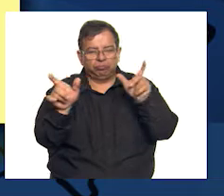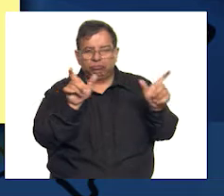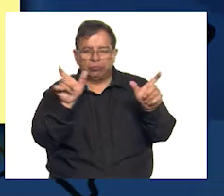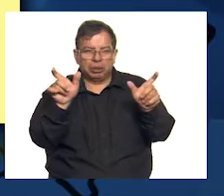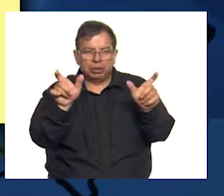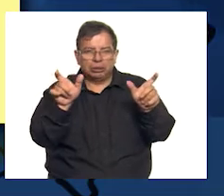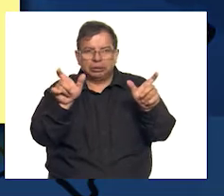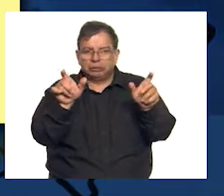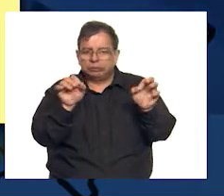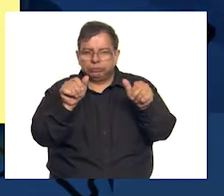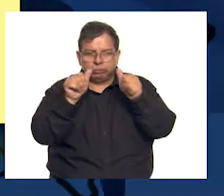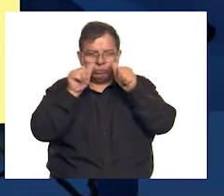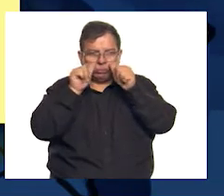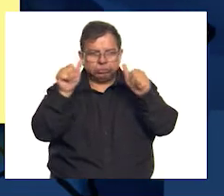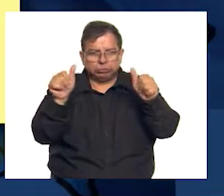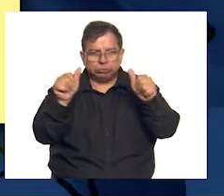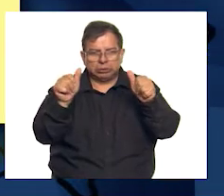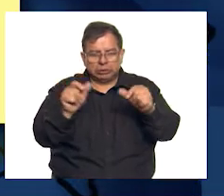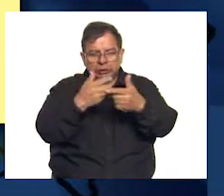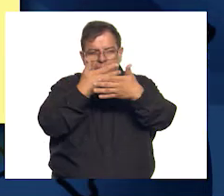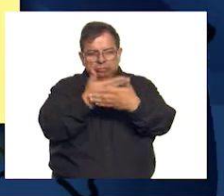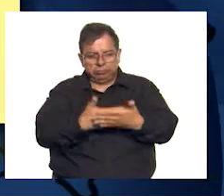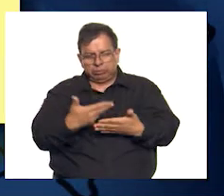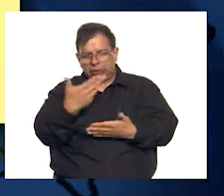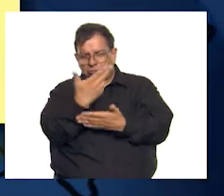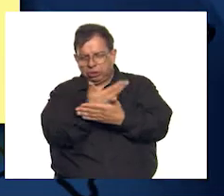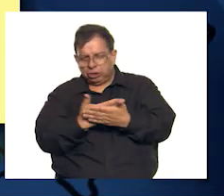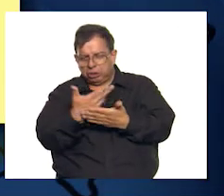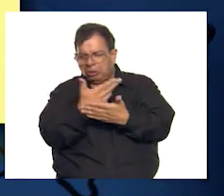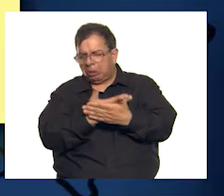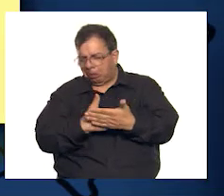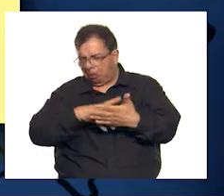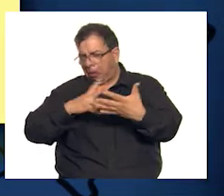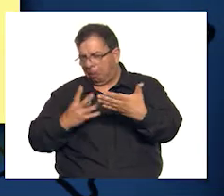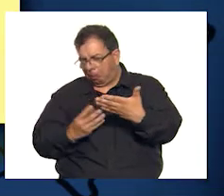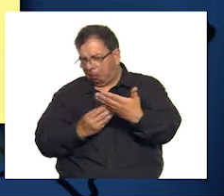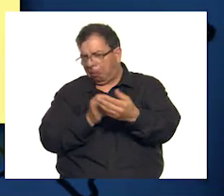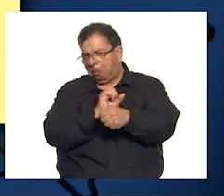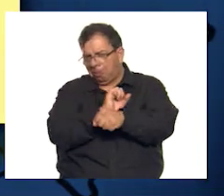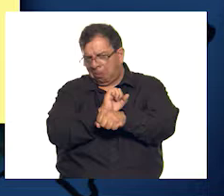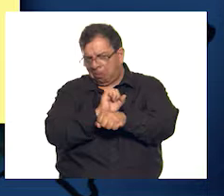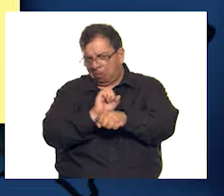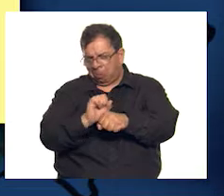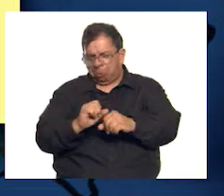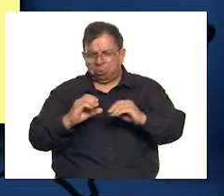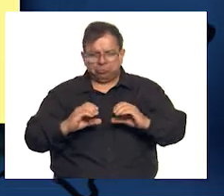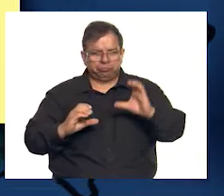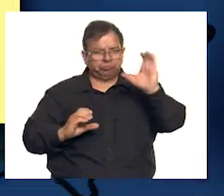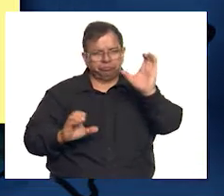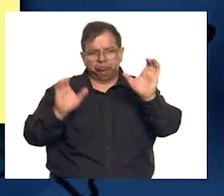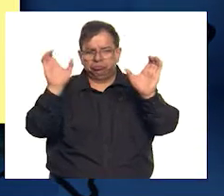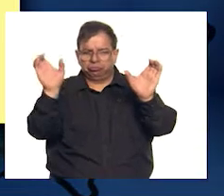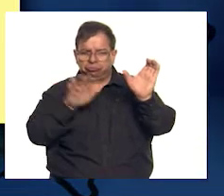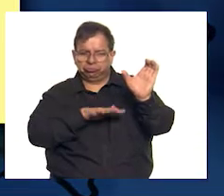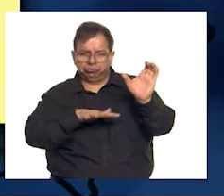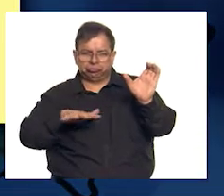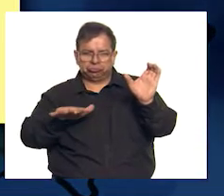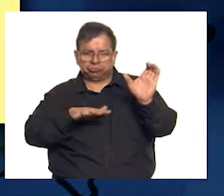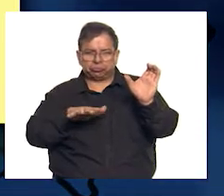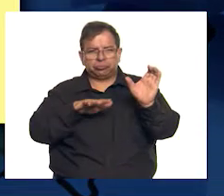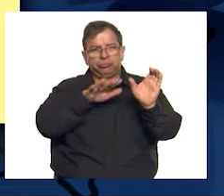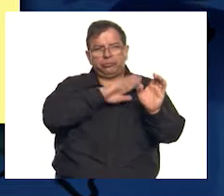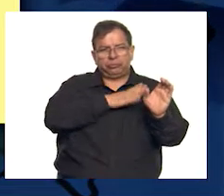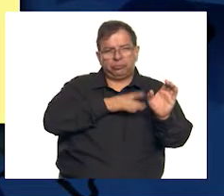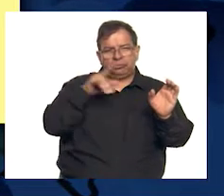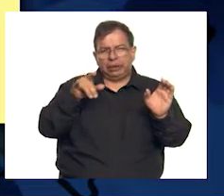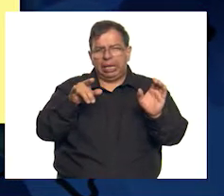punto central. La ilustración acompaña de forma muy discreta, le da piso a los círculos con la canción en ambas lenguas.